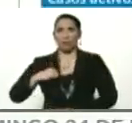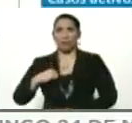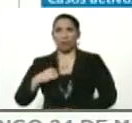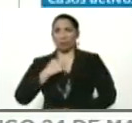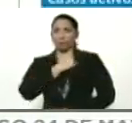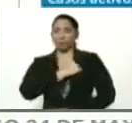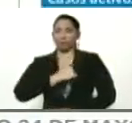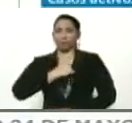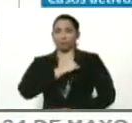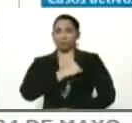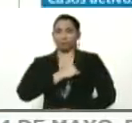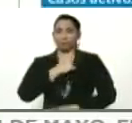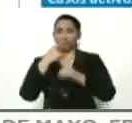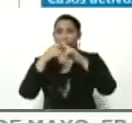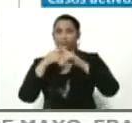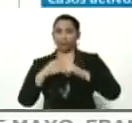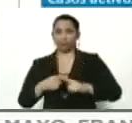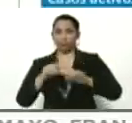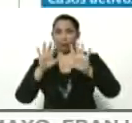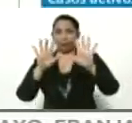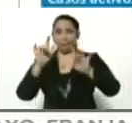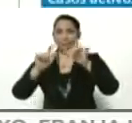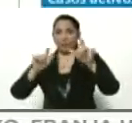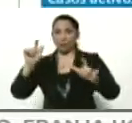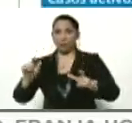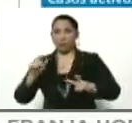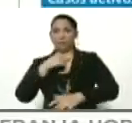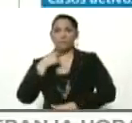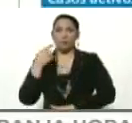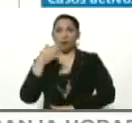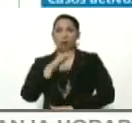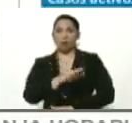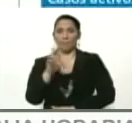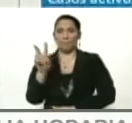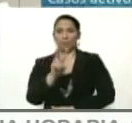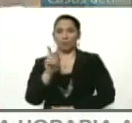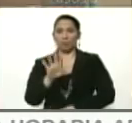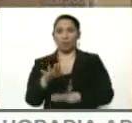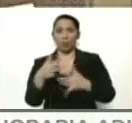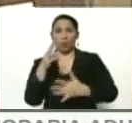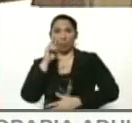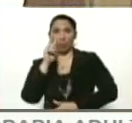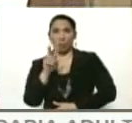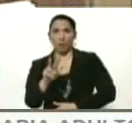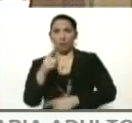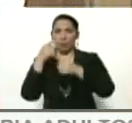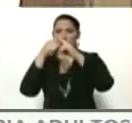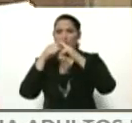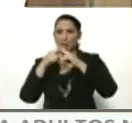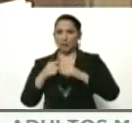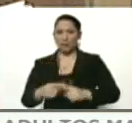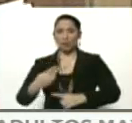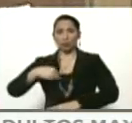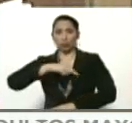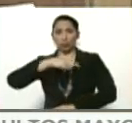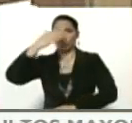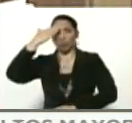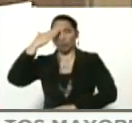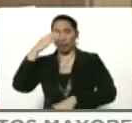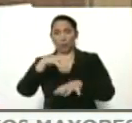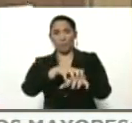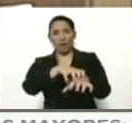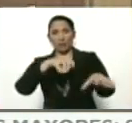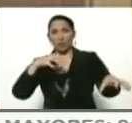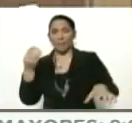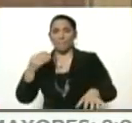lamentable cifra de 10 fallecidos en Venezuela. Cuando vemos las cifras, sabemos que la mayoría,